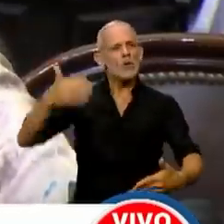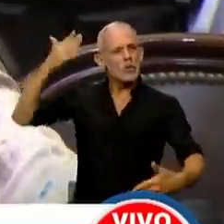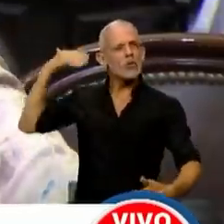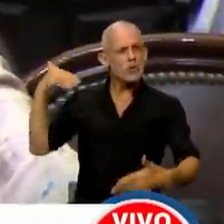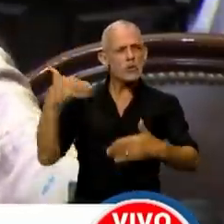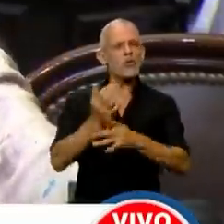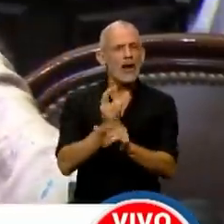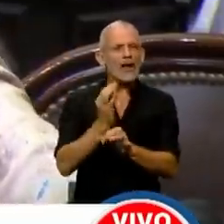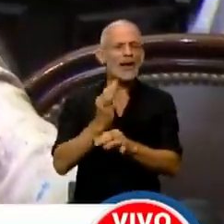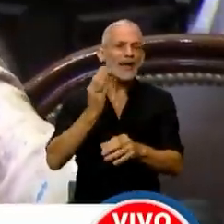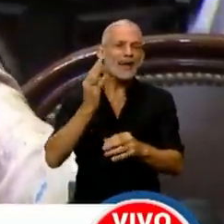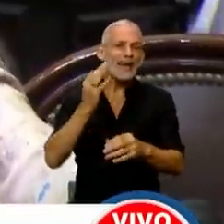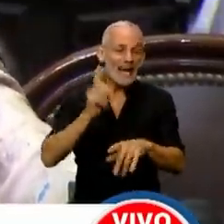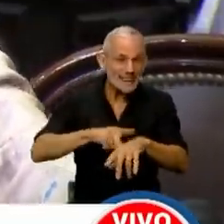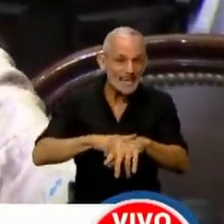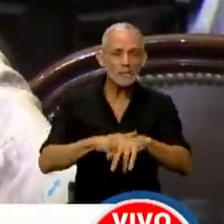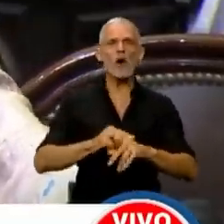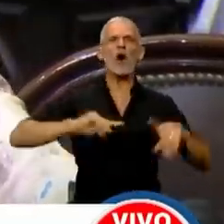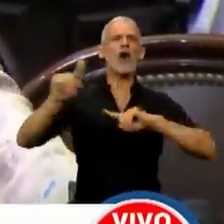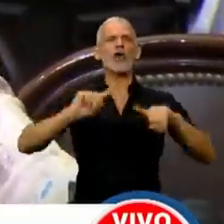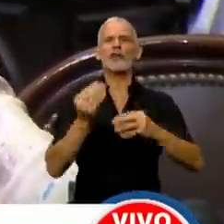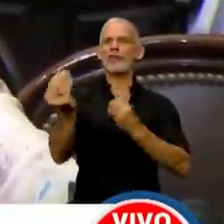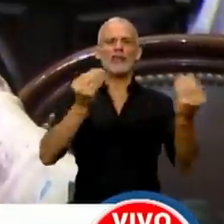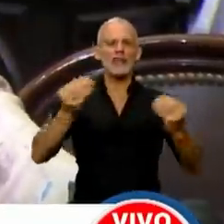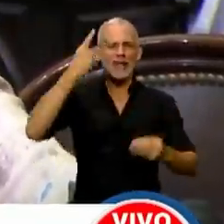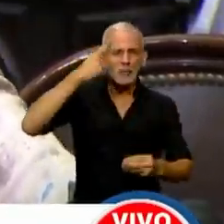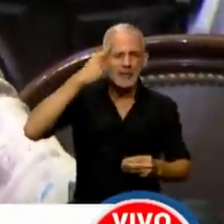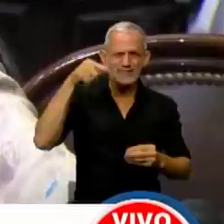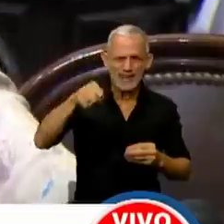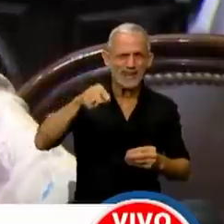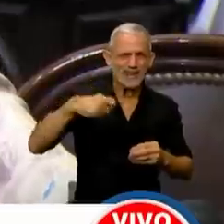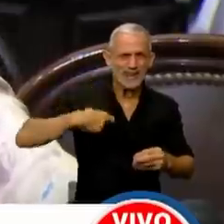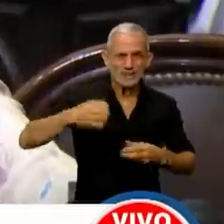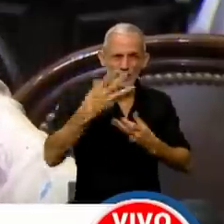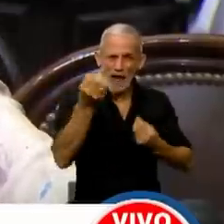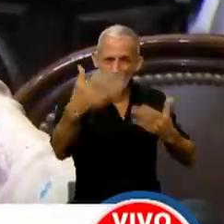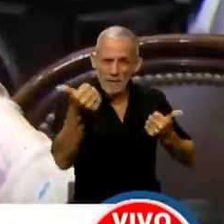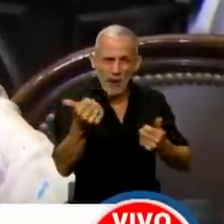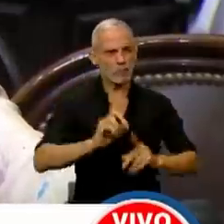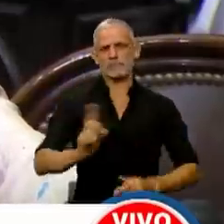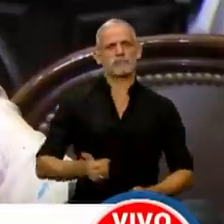mucho tiempo tiene dirigentes que lo que menos piensan es en el bien común.